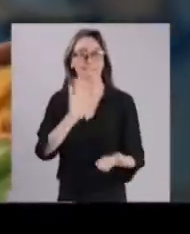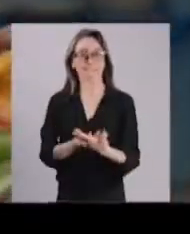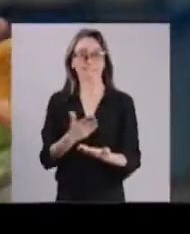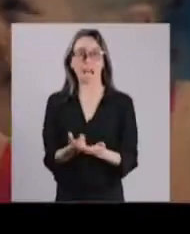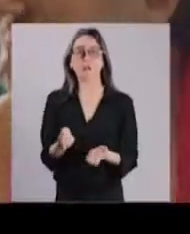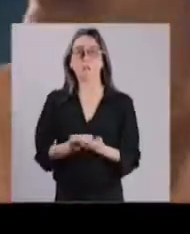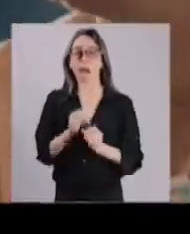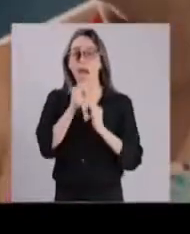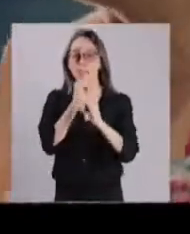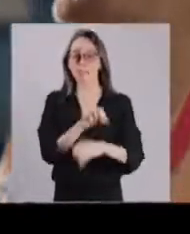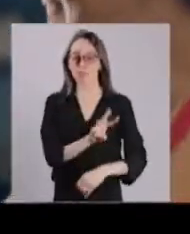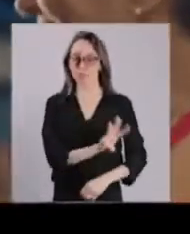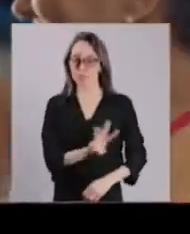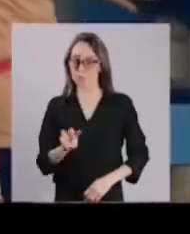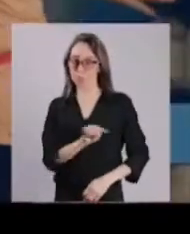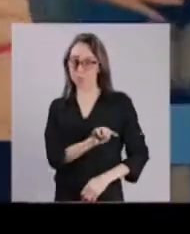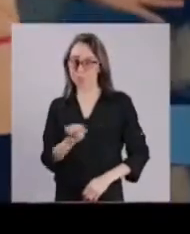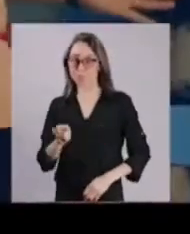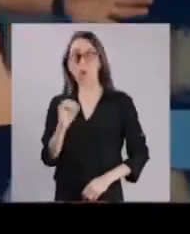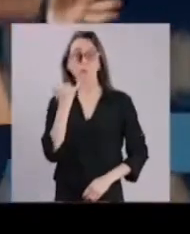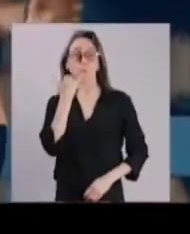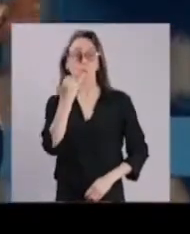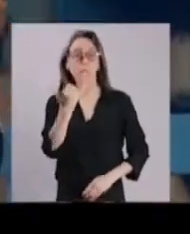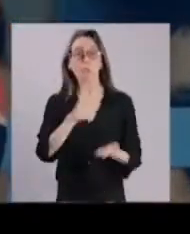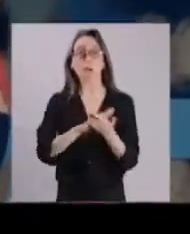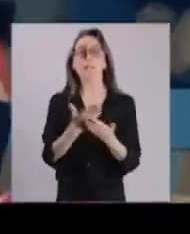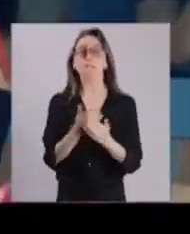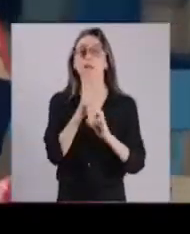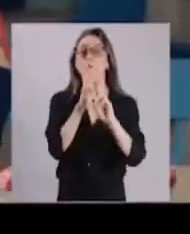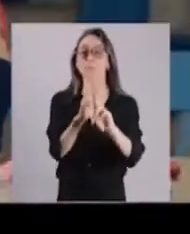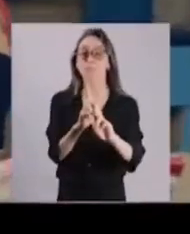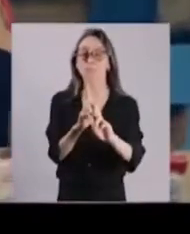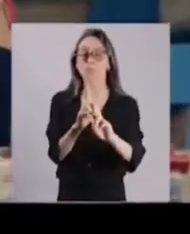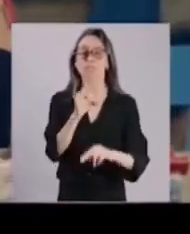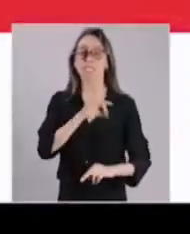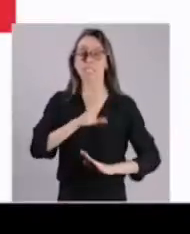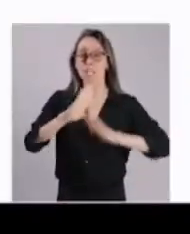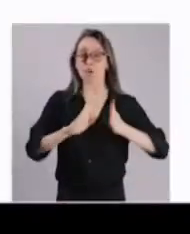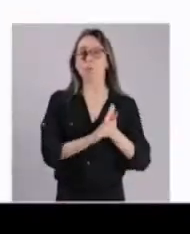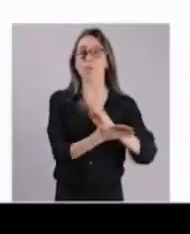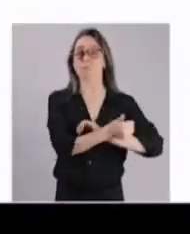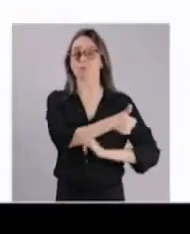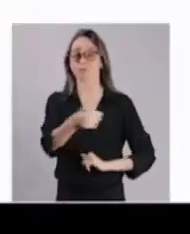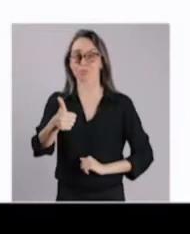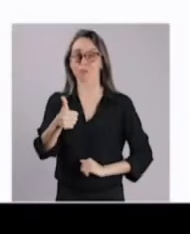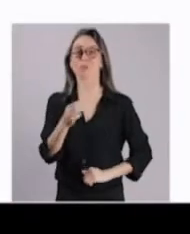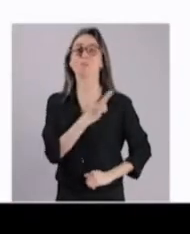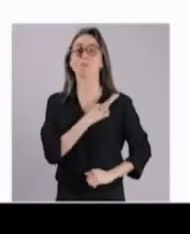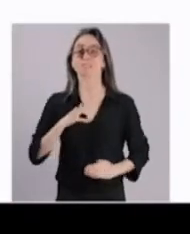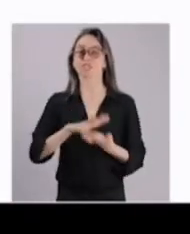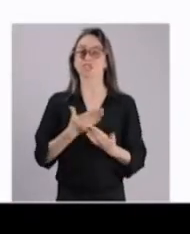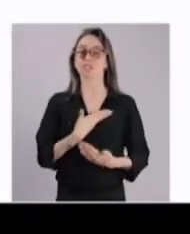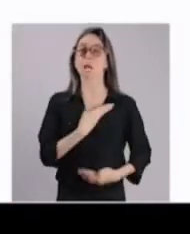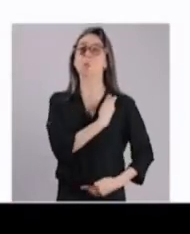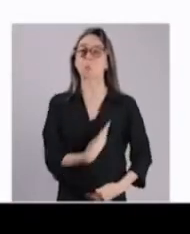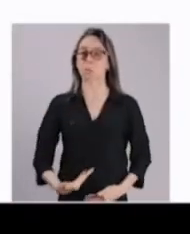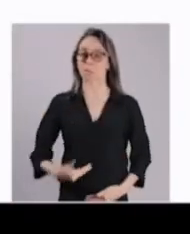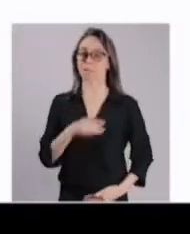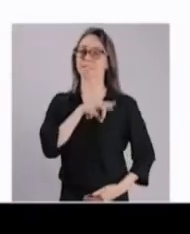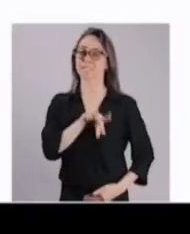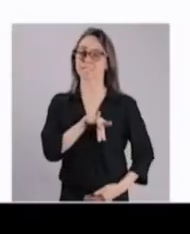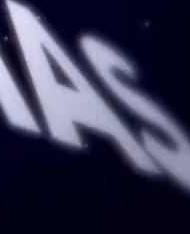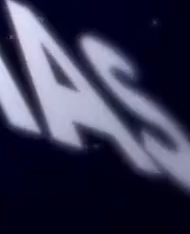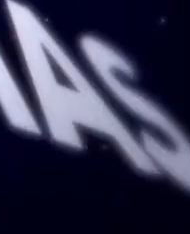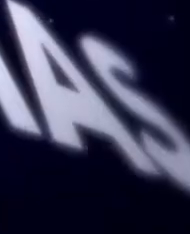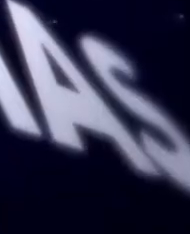más sano. Más información en minsal.cl o llama a Salud Responde. Chile lo cuidamos todos. Ministerio de Salud. Gobierno